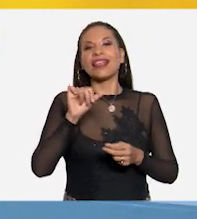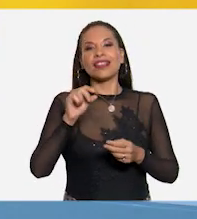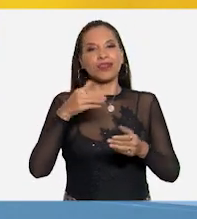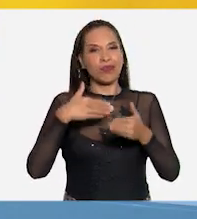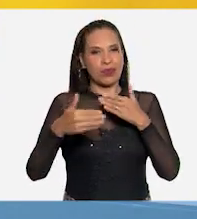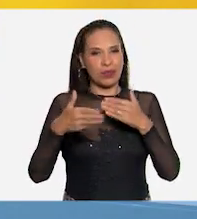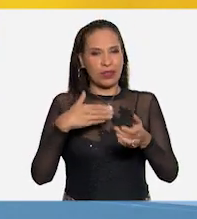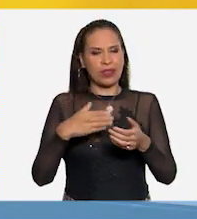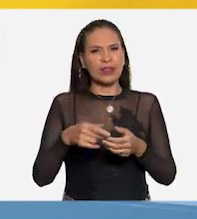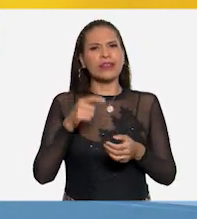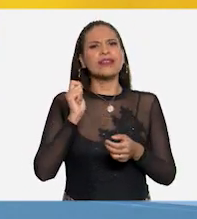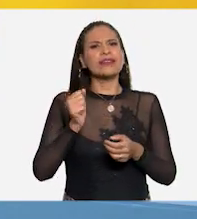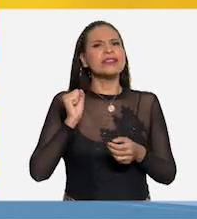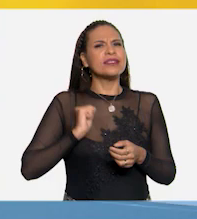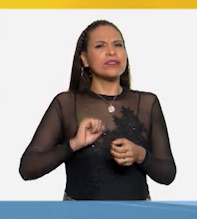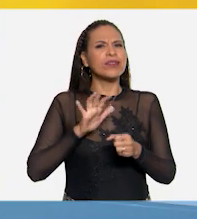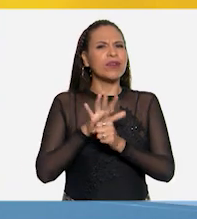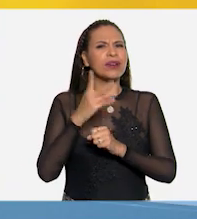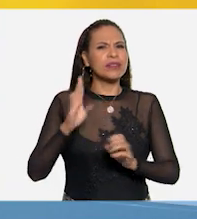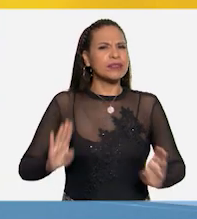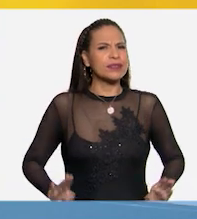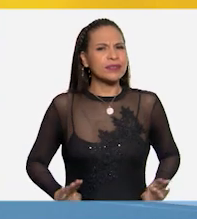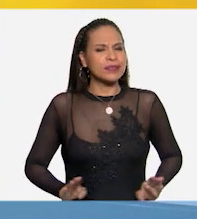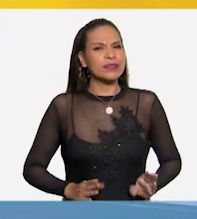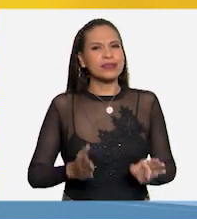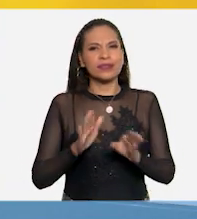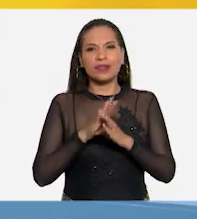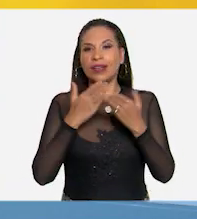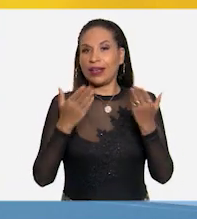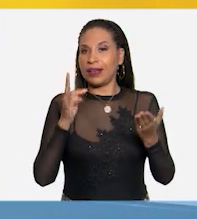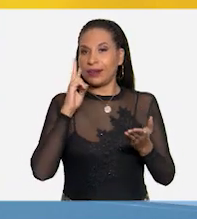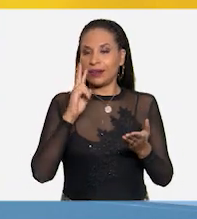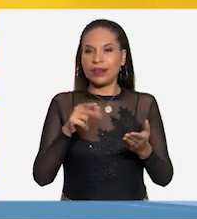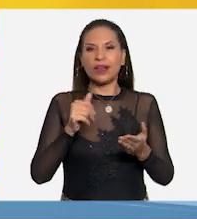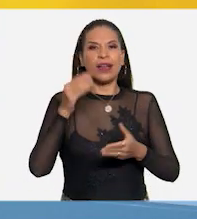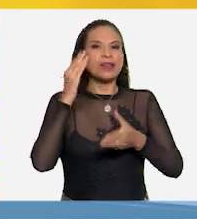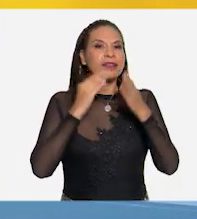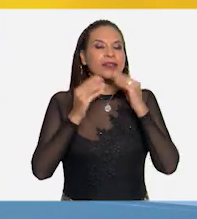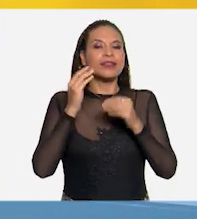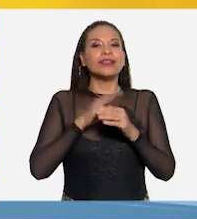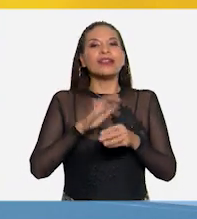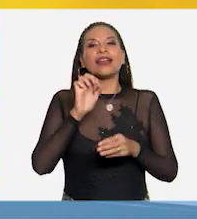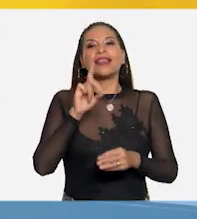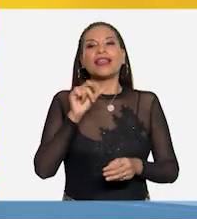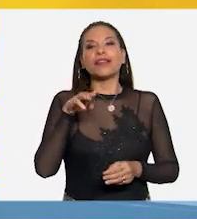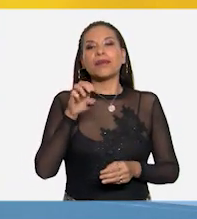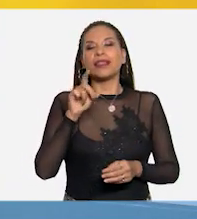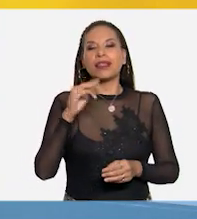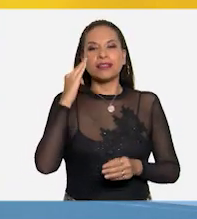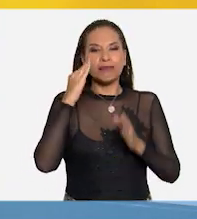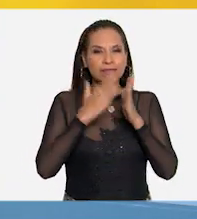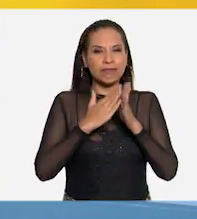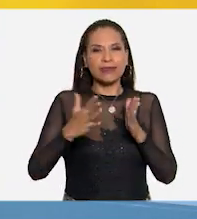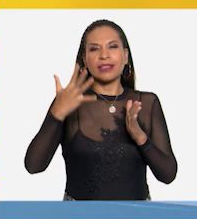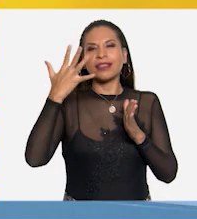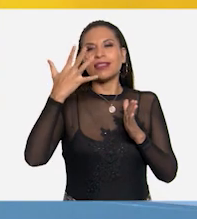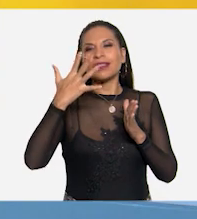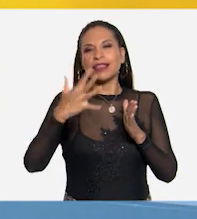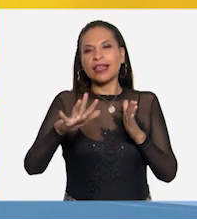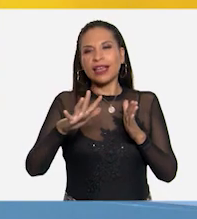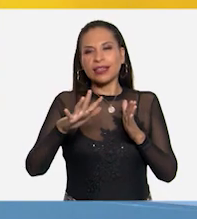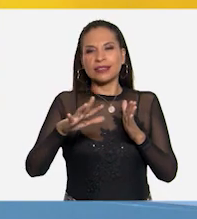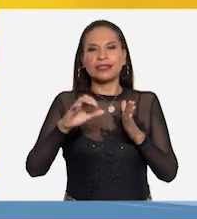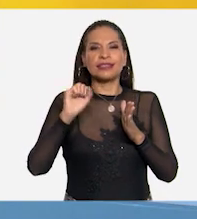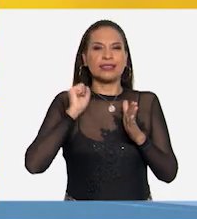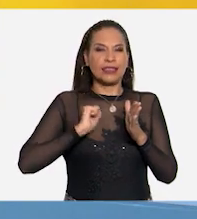Moderna. ¿Y qué siglos corresponden a esos inicios? Porque, a ver, aquí aprendimos que la Edad Media duró 10 siglos, es decir,